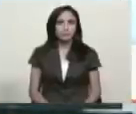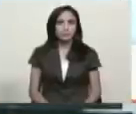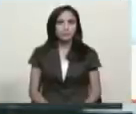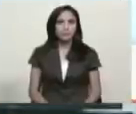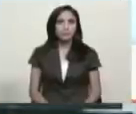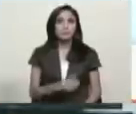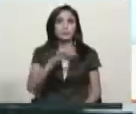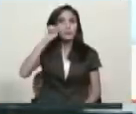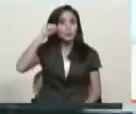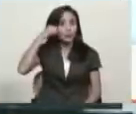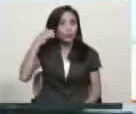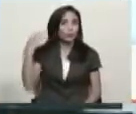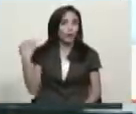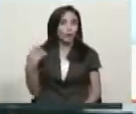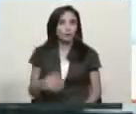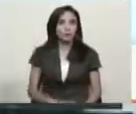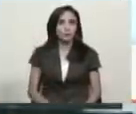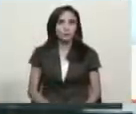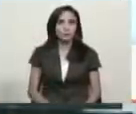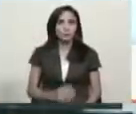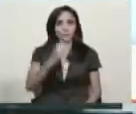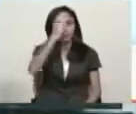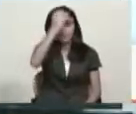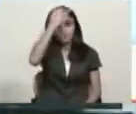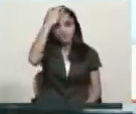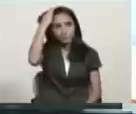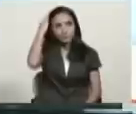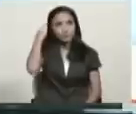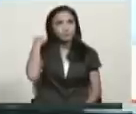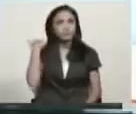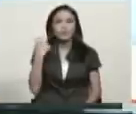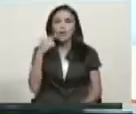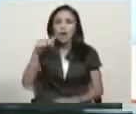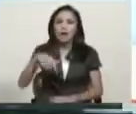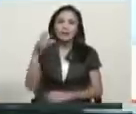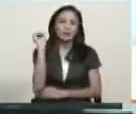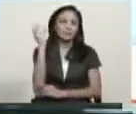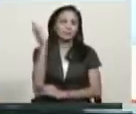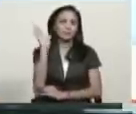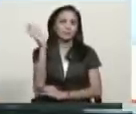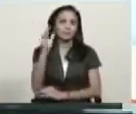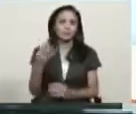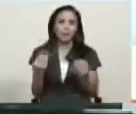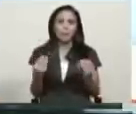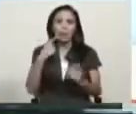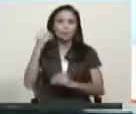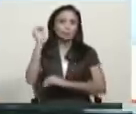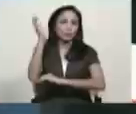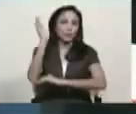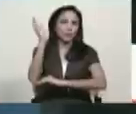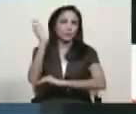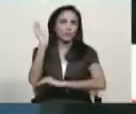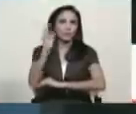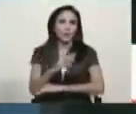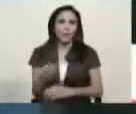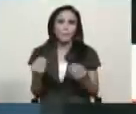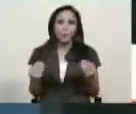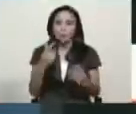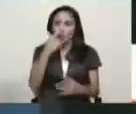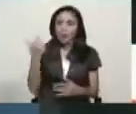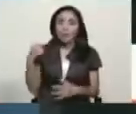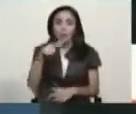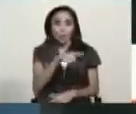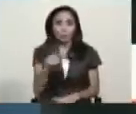Yo recuerdo este espacio. Porque aquí hicimos bastantes asambleas sindicales de los trabajadores del metro. Y ustedes saben que es